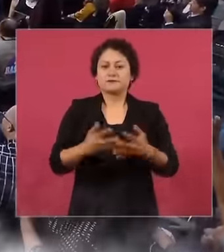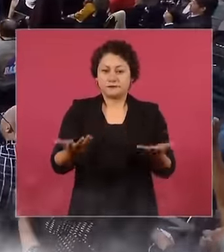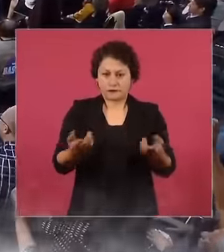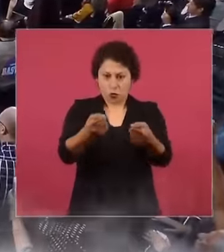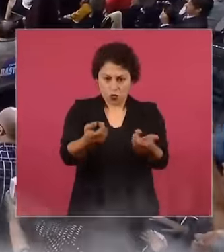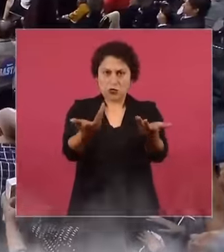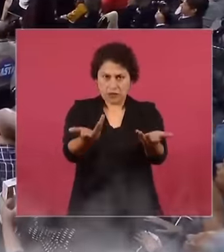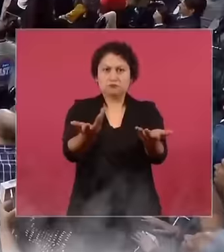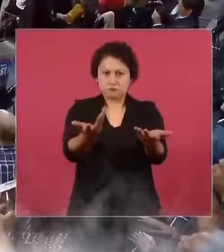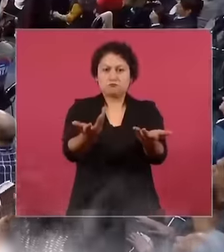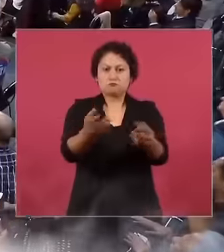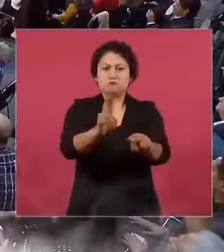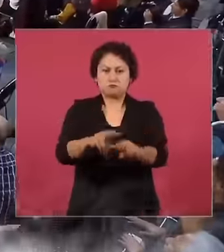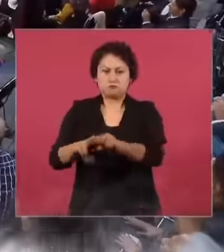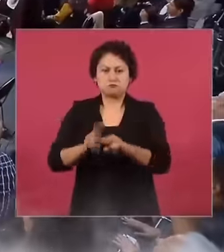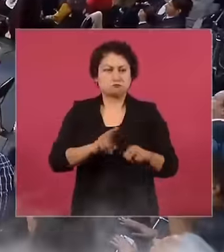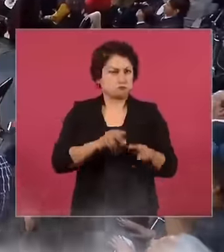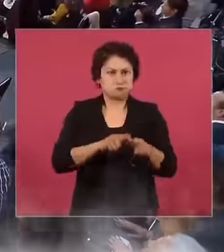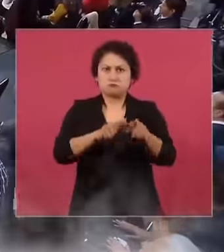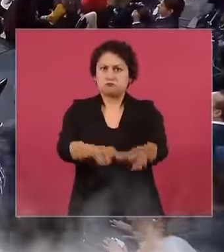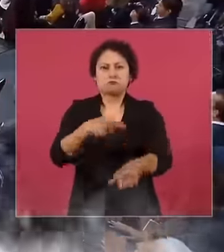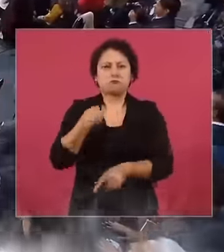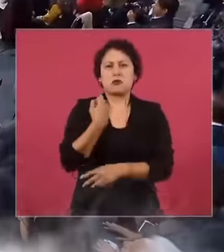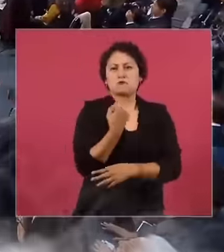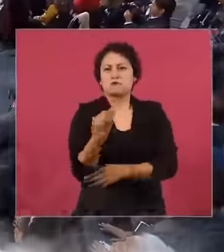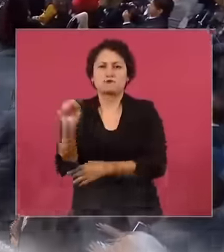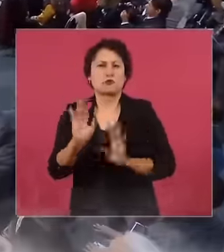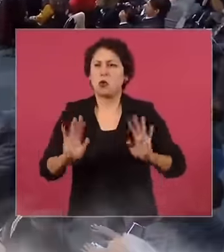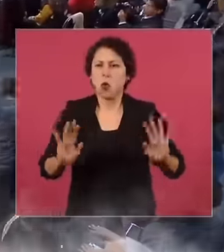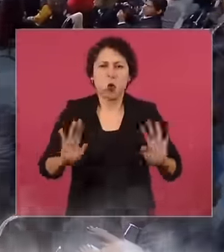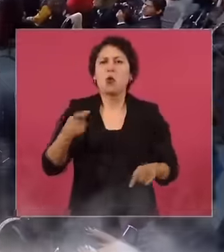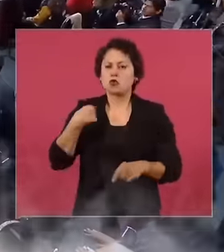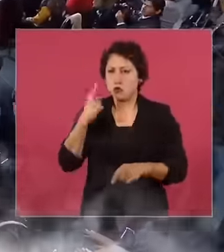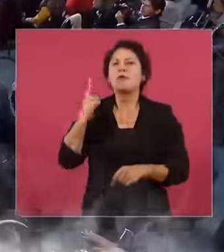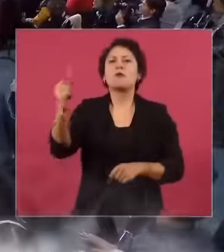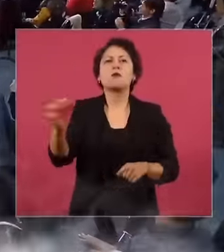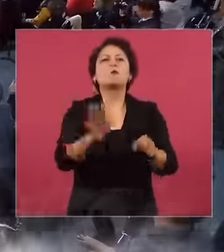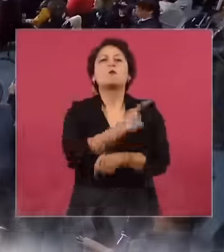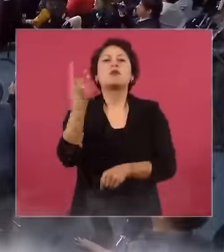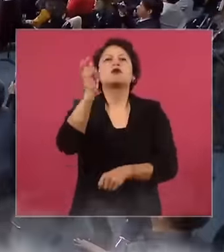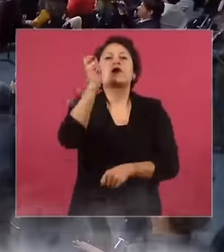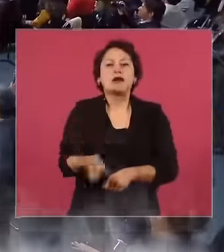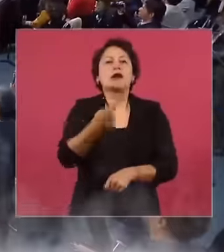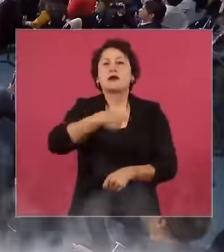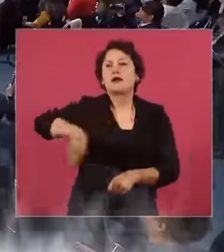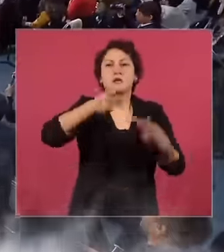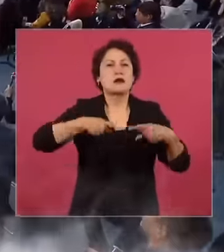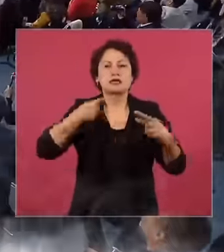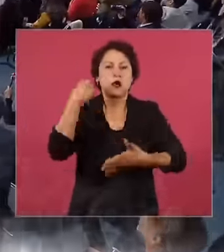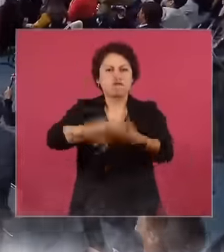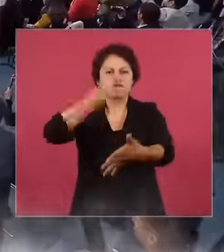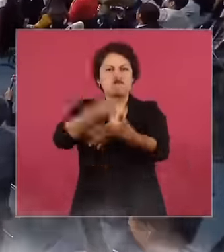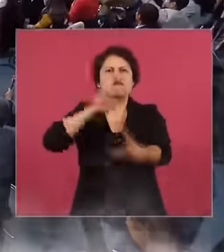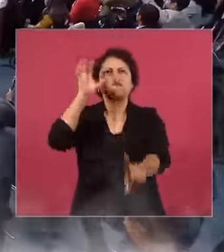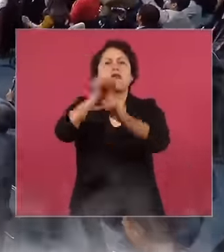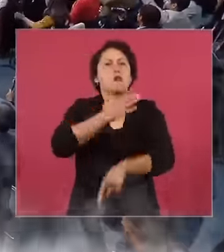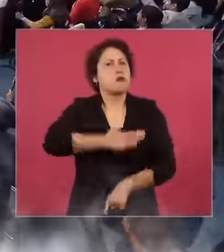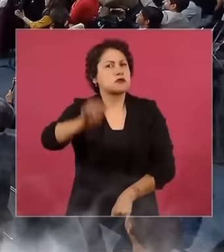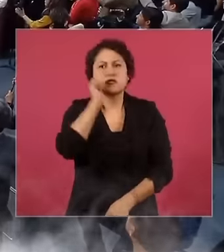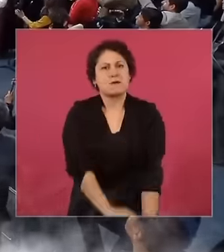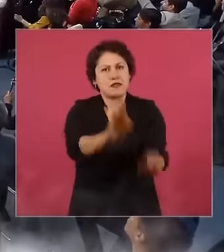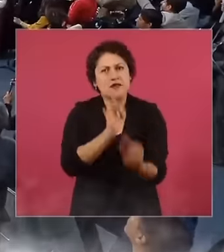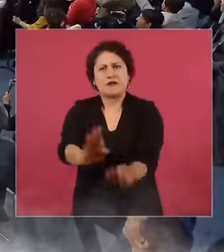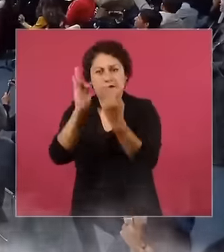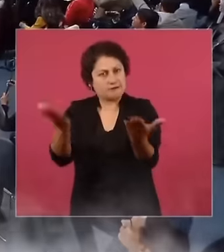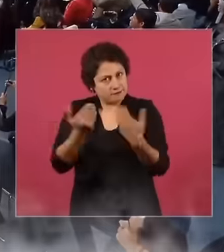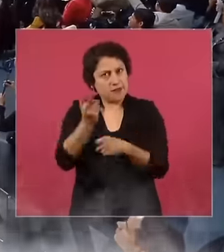me volteo, no les voy a dar la espalda porque quienes luchan por la justicia no dan espalda, nunca, siempre de frente. Entonces, vamos a tomarnos la